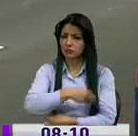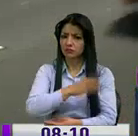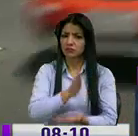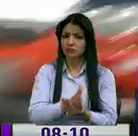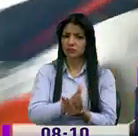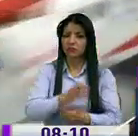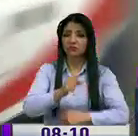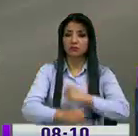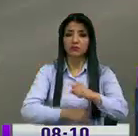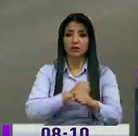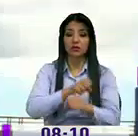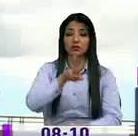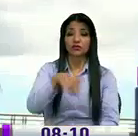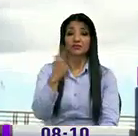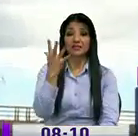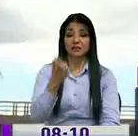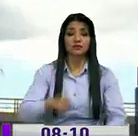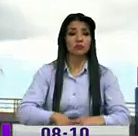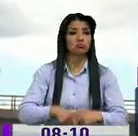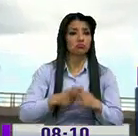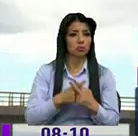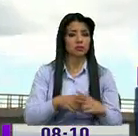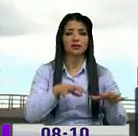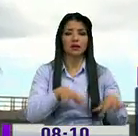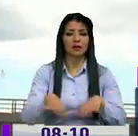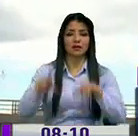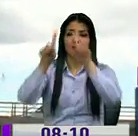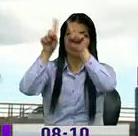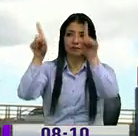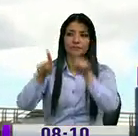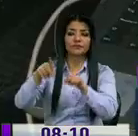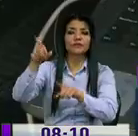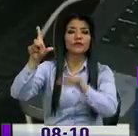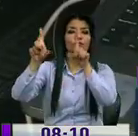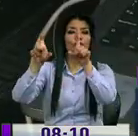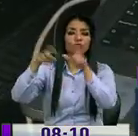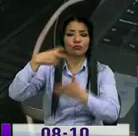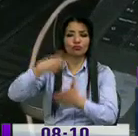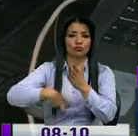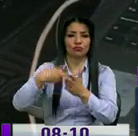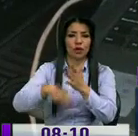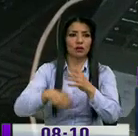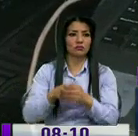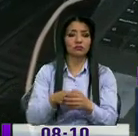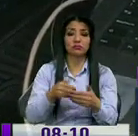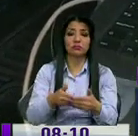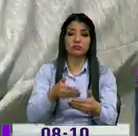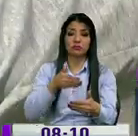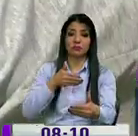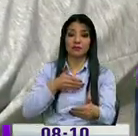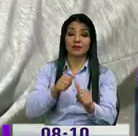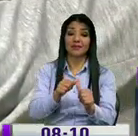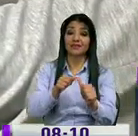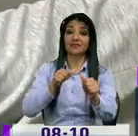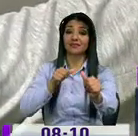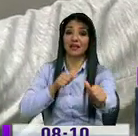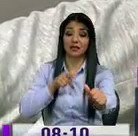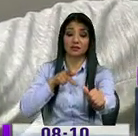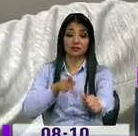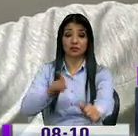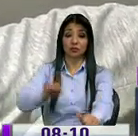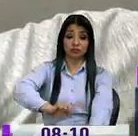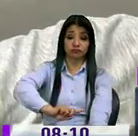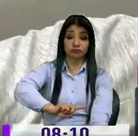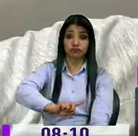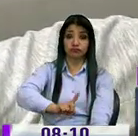año 2015 iniciaron las operaciones de los fotorradares en Quito. La distancia de detección de exceso de velocidad de cada radar